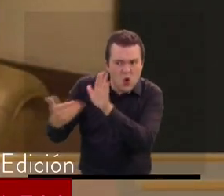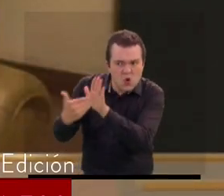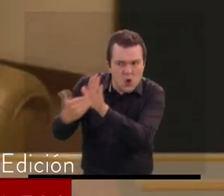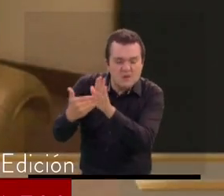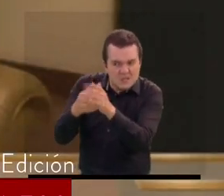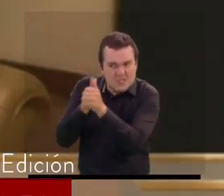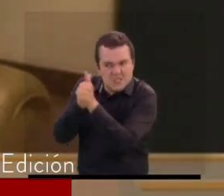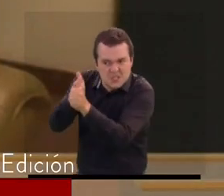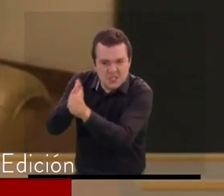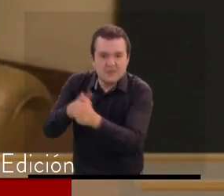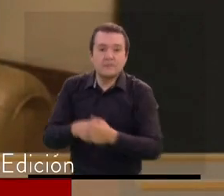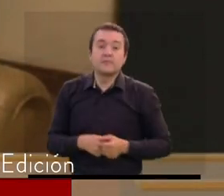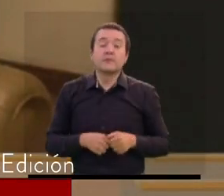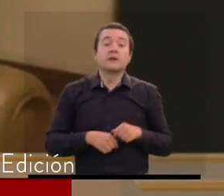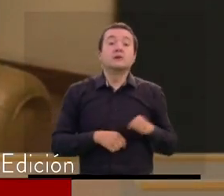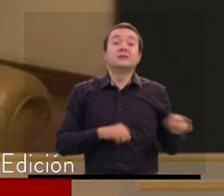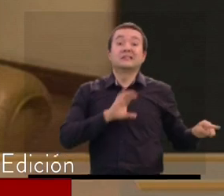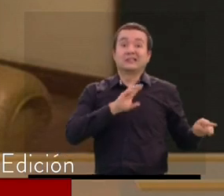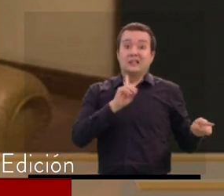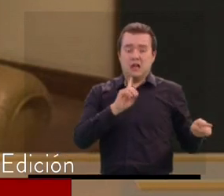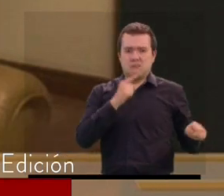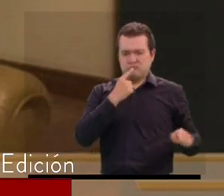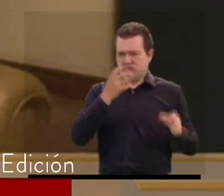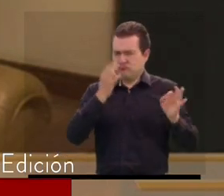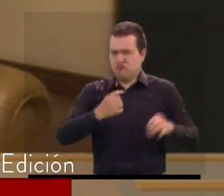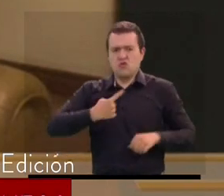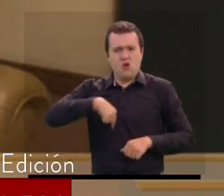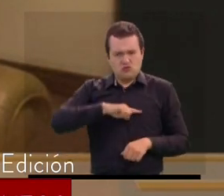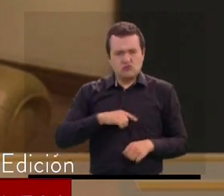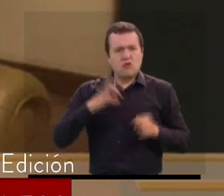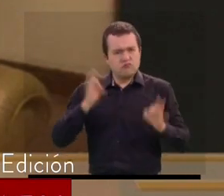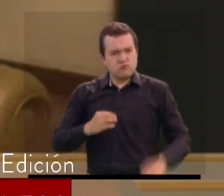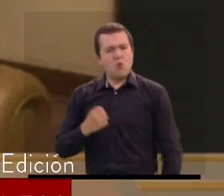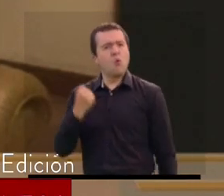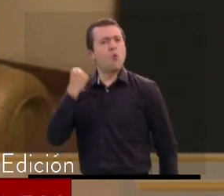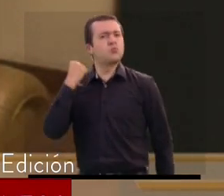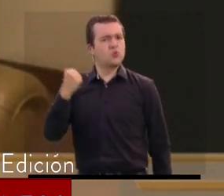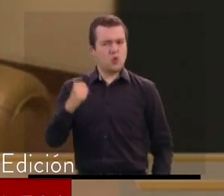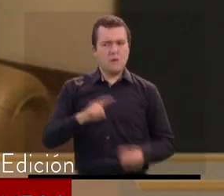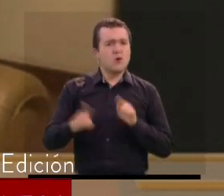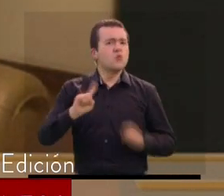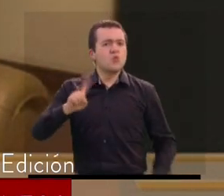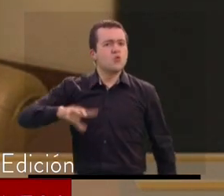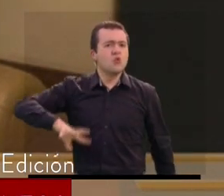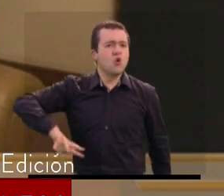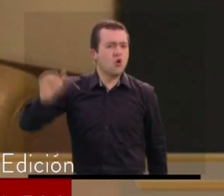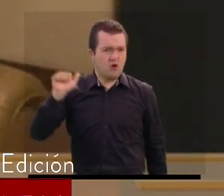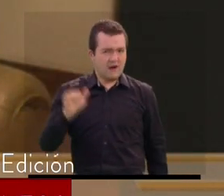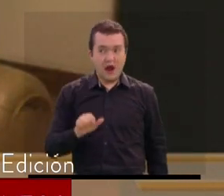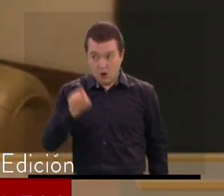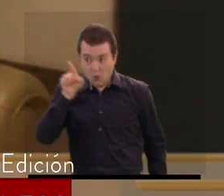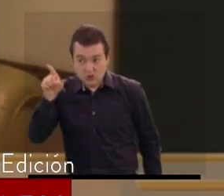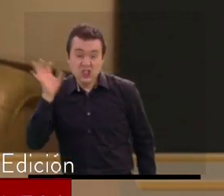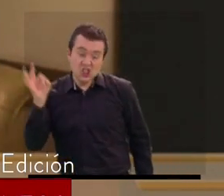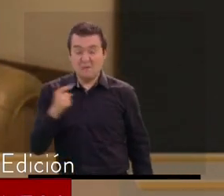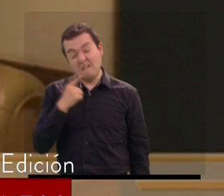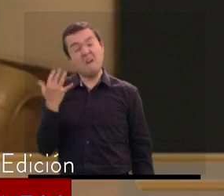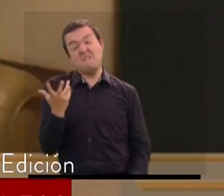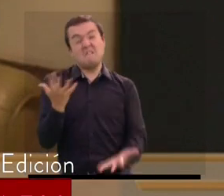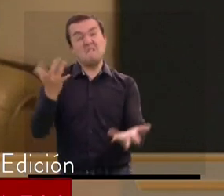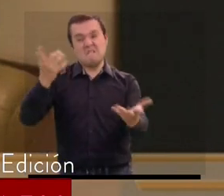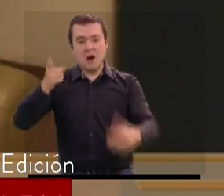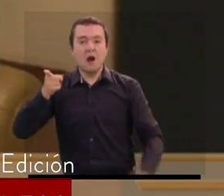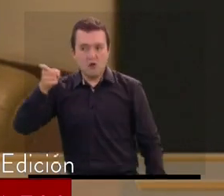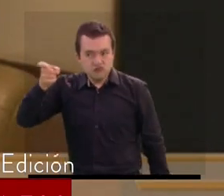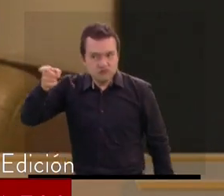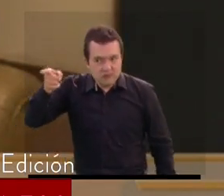Democrático hablamos duro, pero no robamos. Senador Sanguino, usted que habla tan duro, no le ha explicado al país cuál fue su